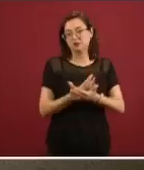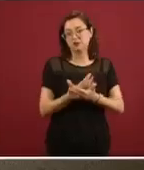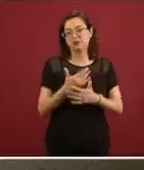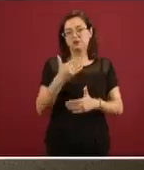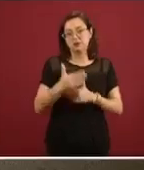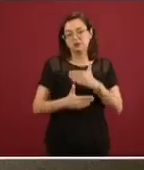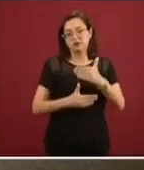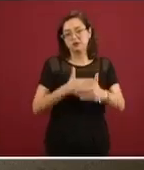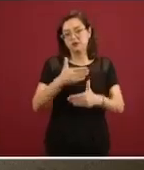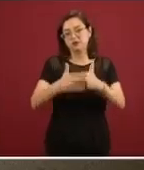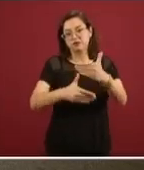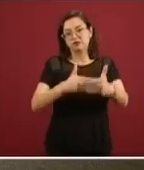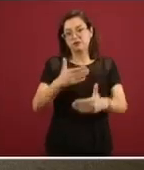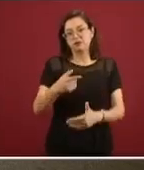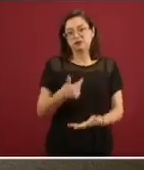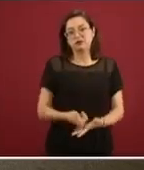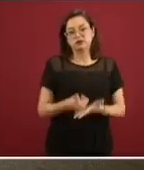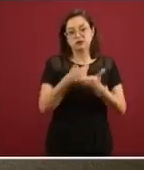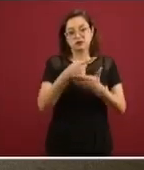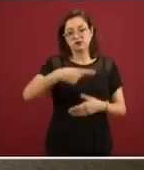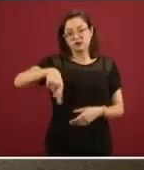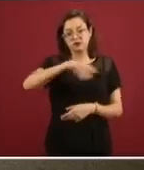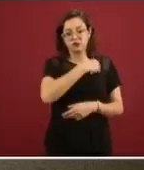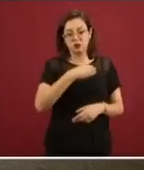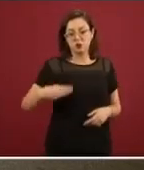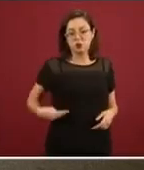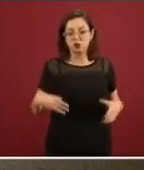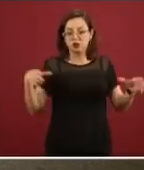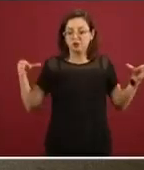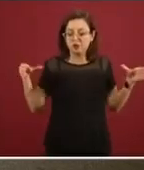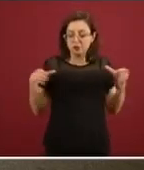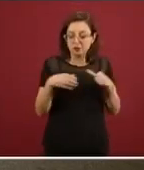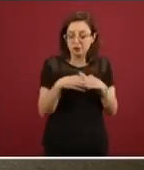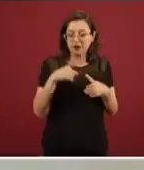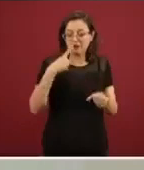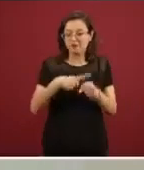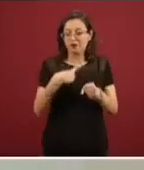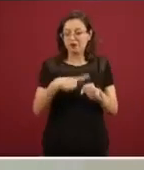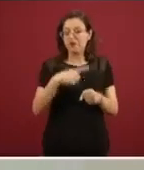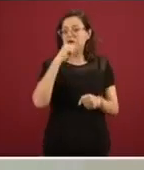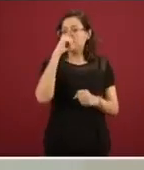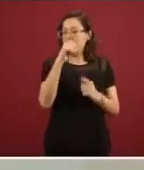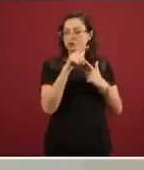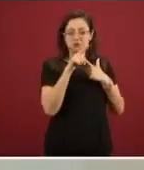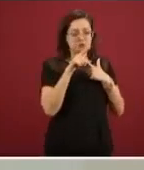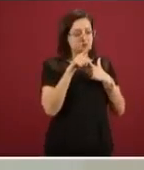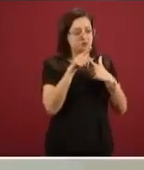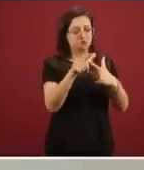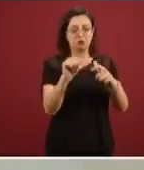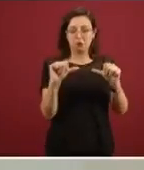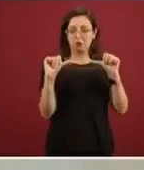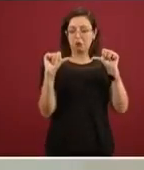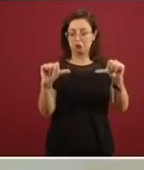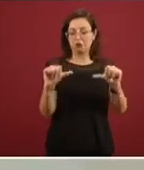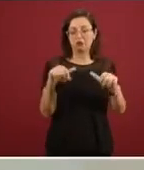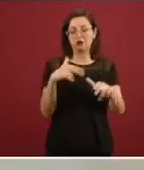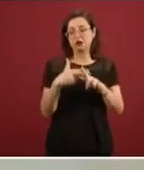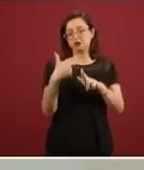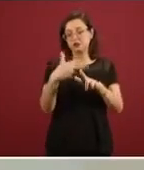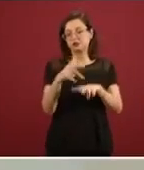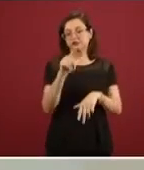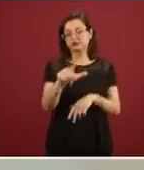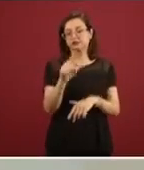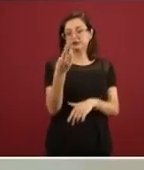es lo que va a contribuir a estos municipios más pequeños o que en la actualidad no tienen casos a poder continuar así a lo mejor hasta el 17 de